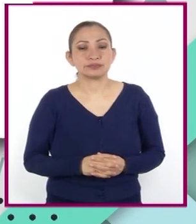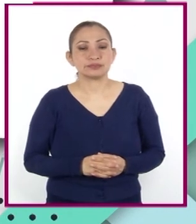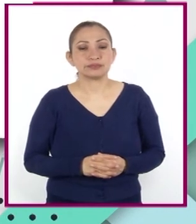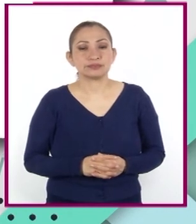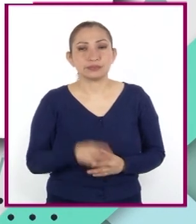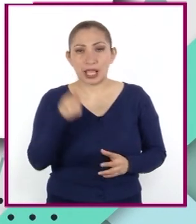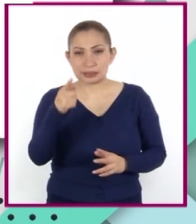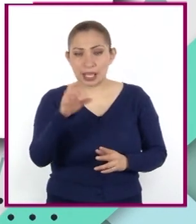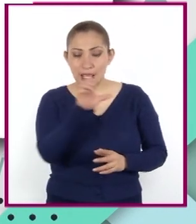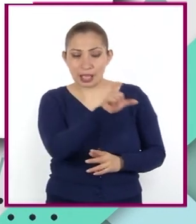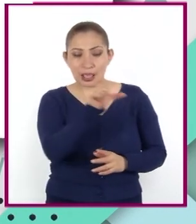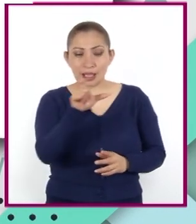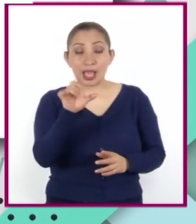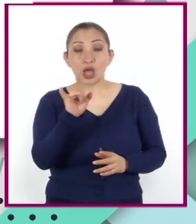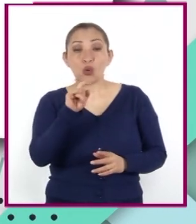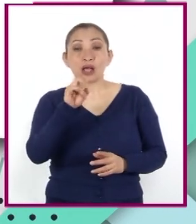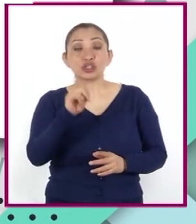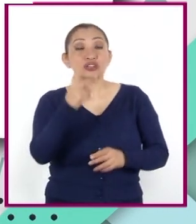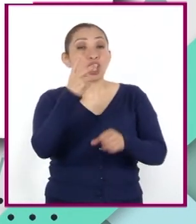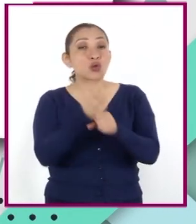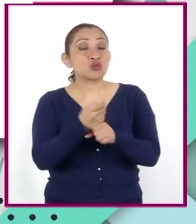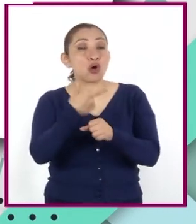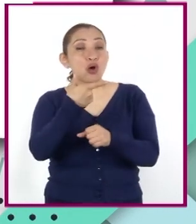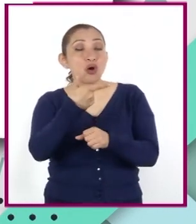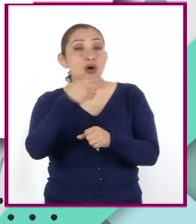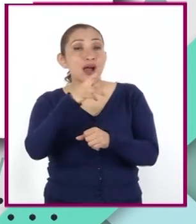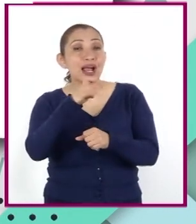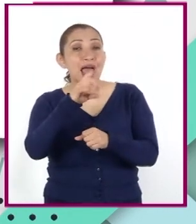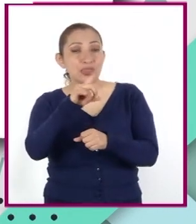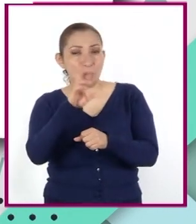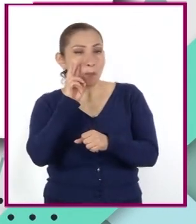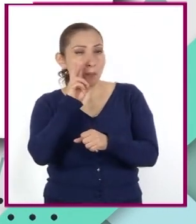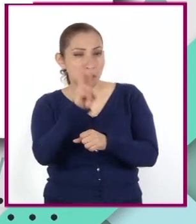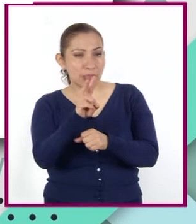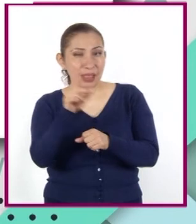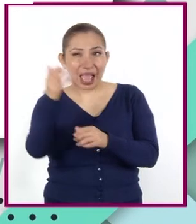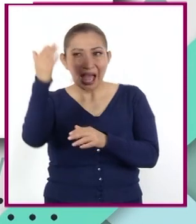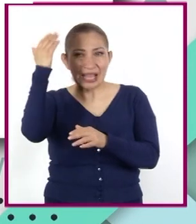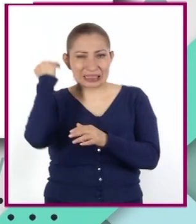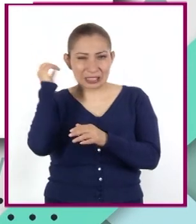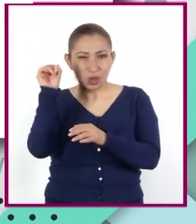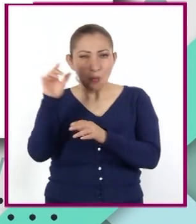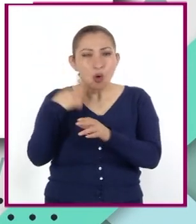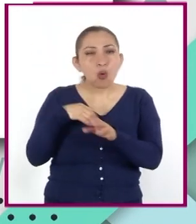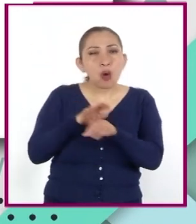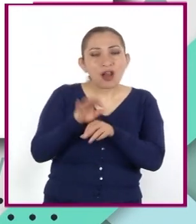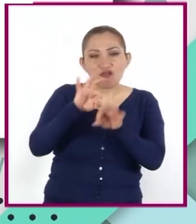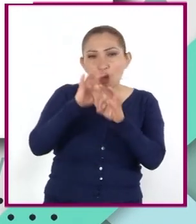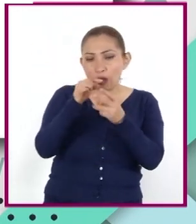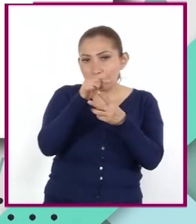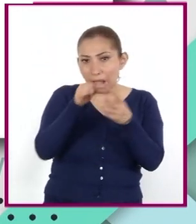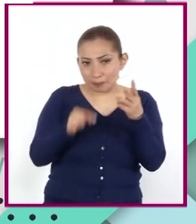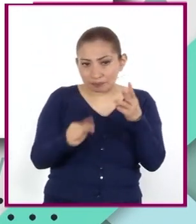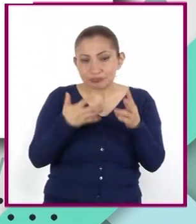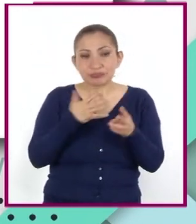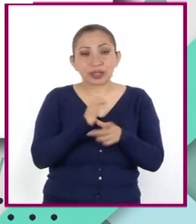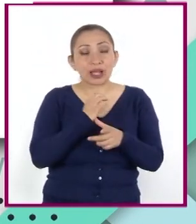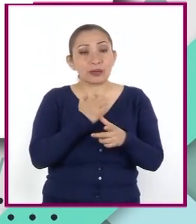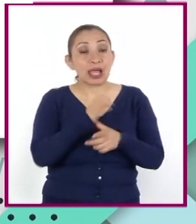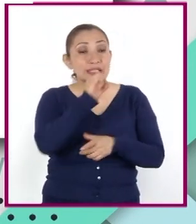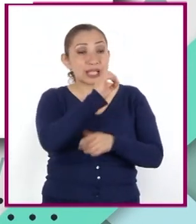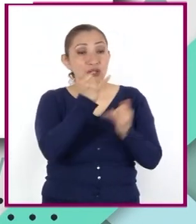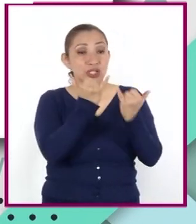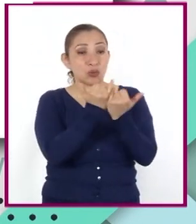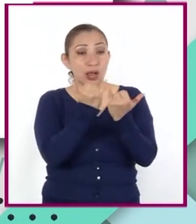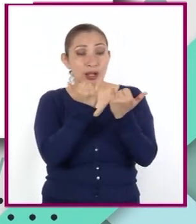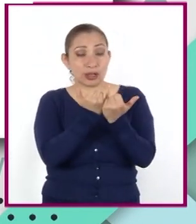Esta es una ecuación de segundo grado que podemos resolver mediante alguno de los métodos que ya conocemos. Tenemos entonces que 0 es